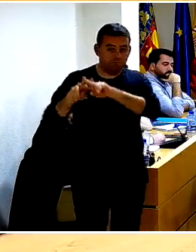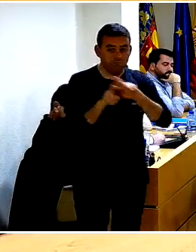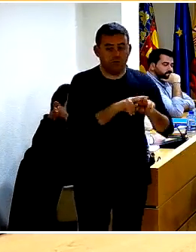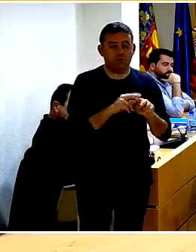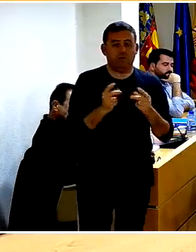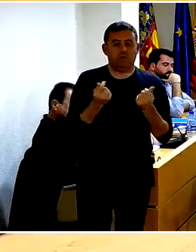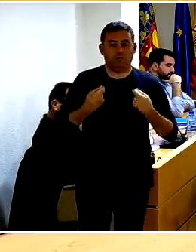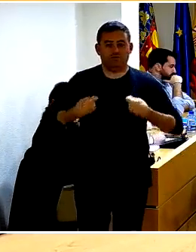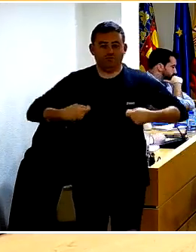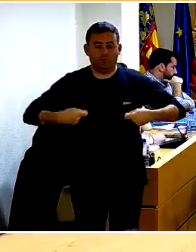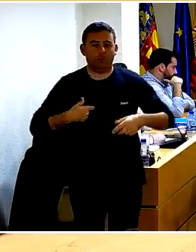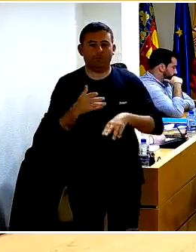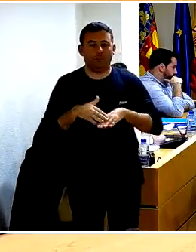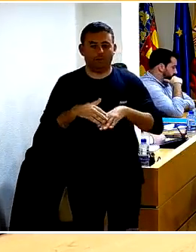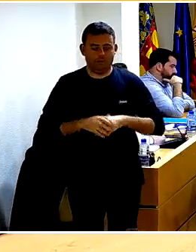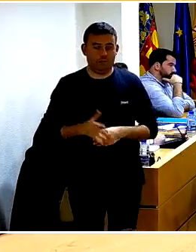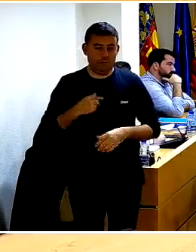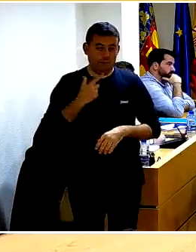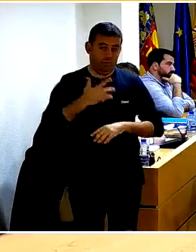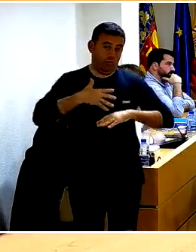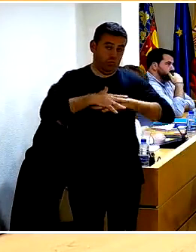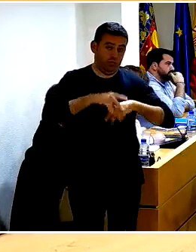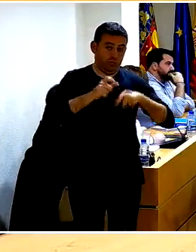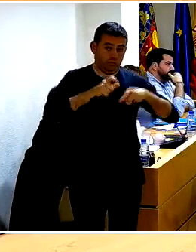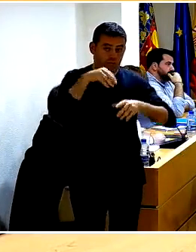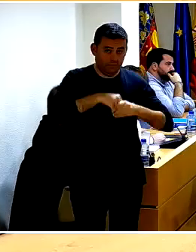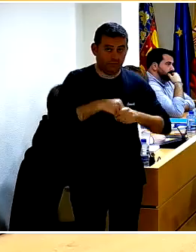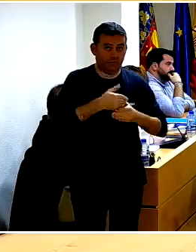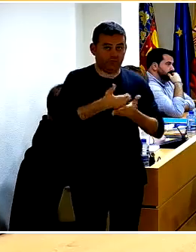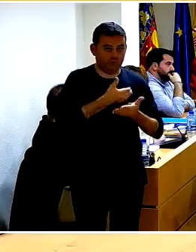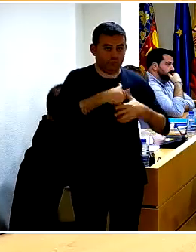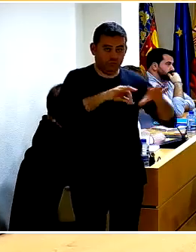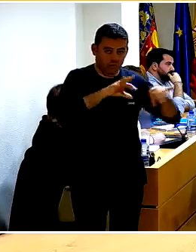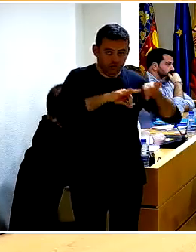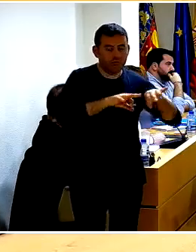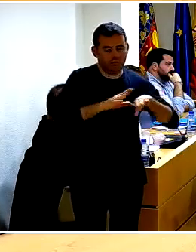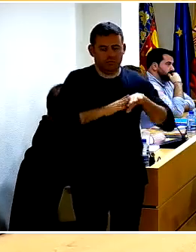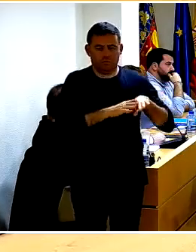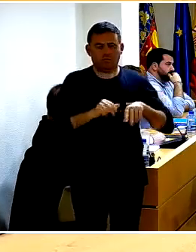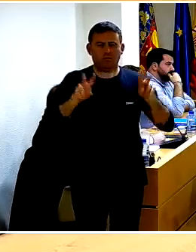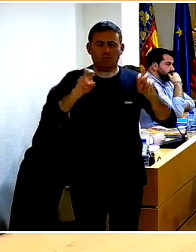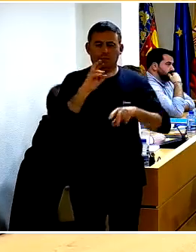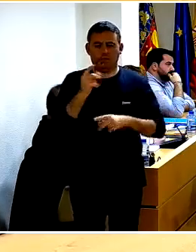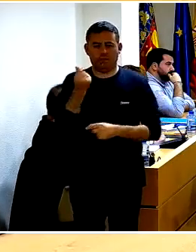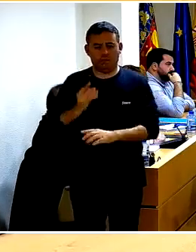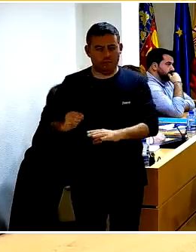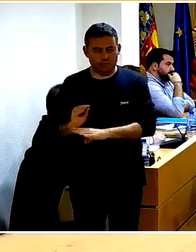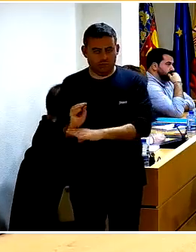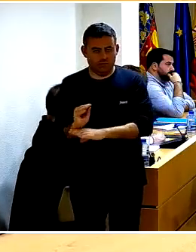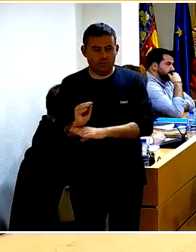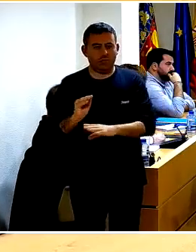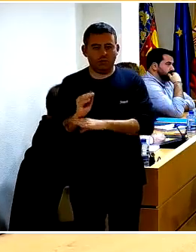de gobierno, del equipo de gobierno, personal eventual, el resto, porque hay un capítulo que es de inversiones. ¿Dónde se ha empleado este dinero recaudado durante